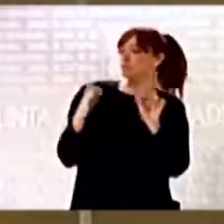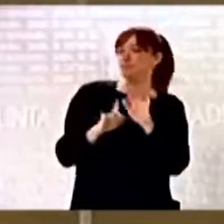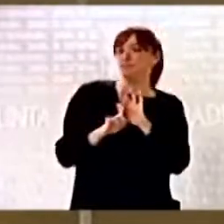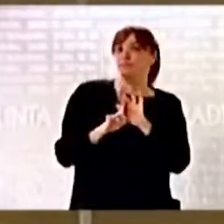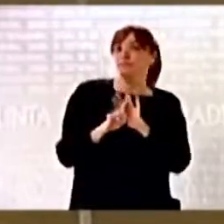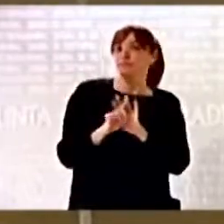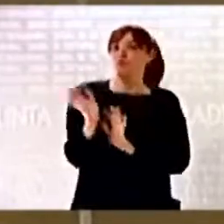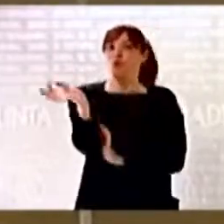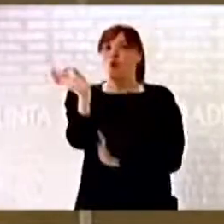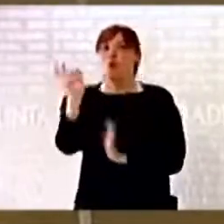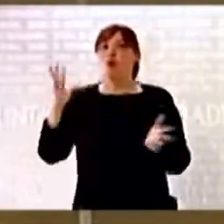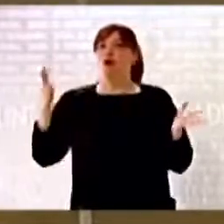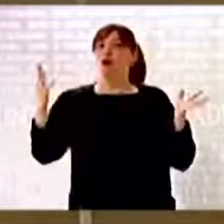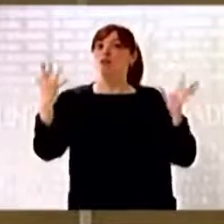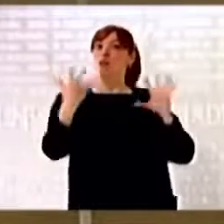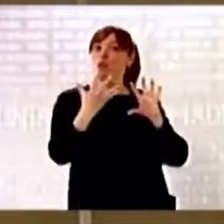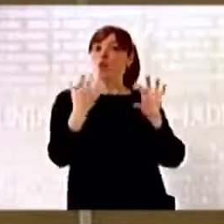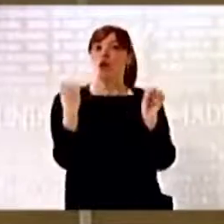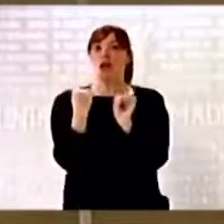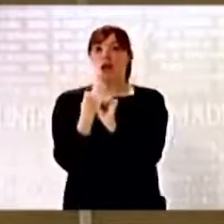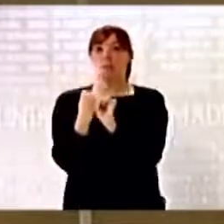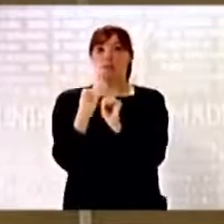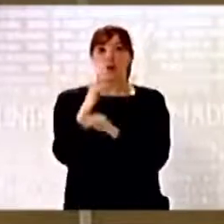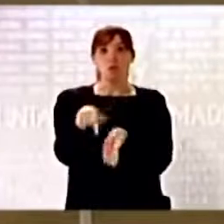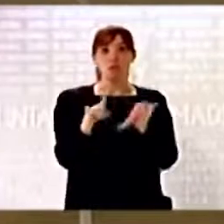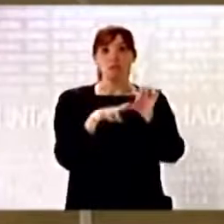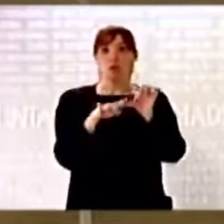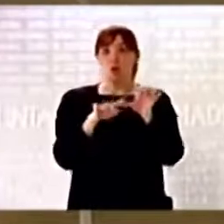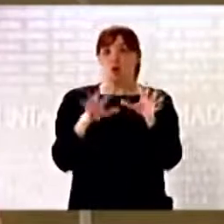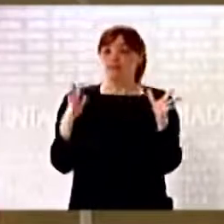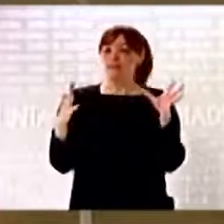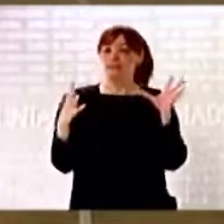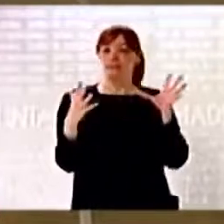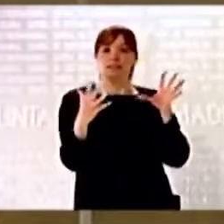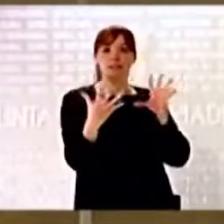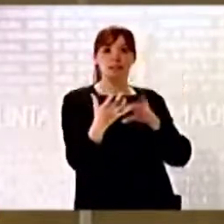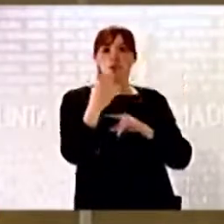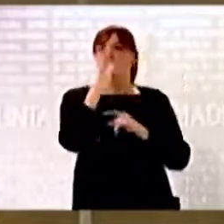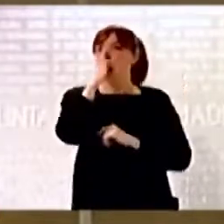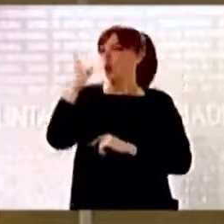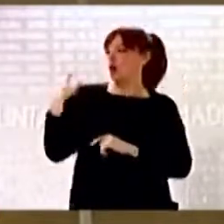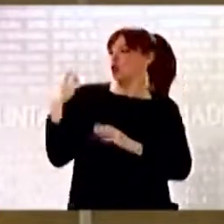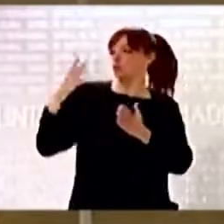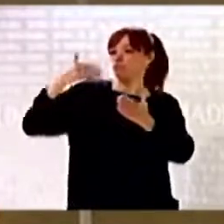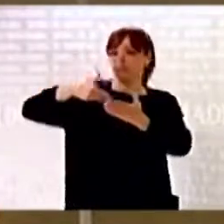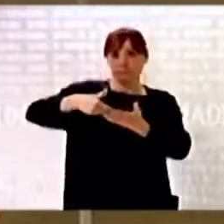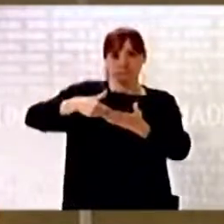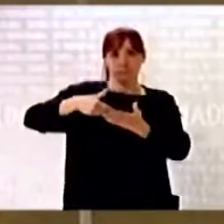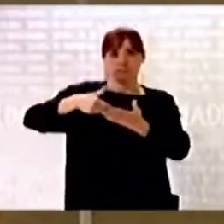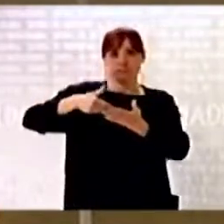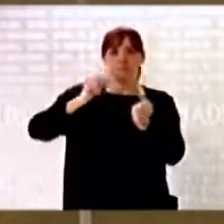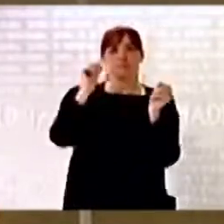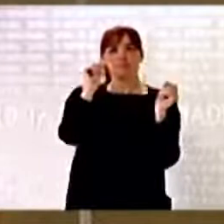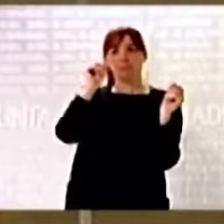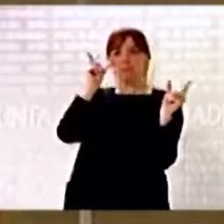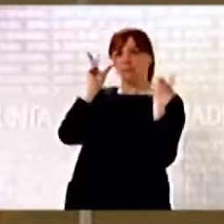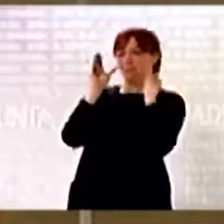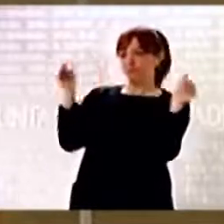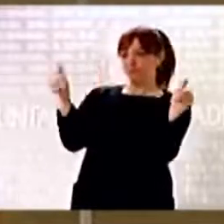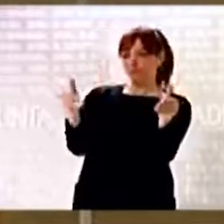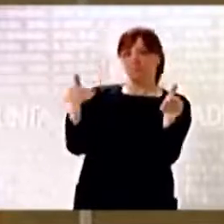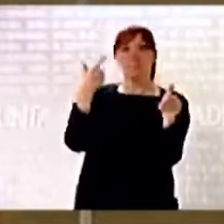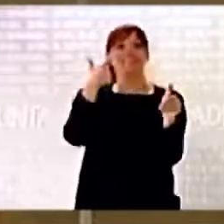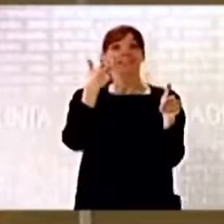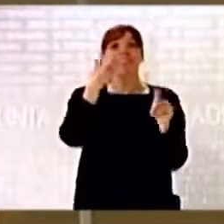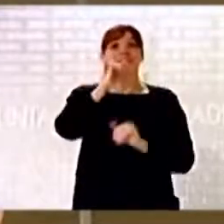o la evolución del empleo en Extremadura durante el último año. Porque si somos capaces de ver la tendencia